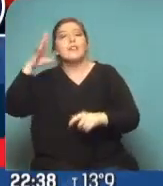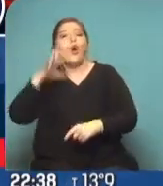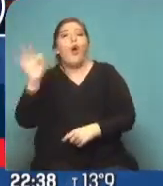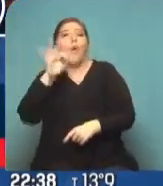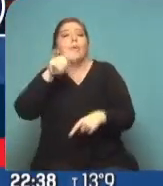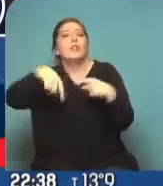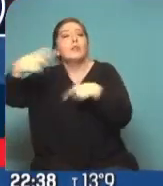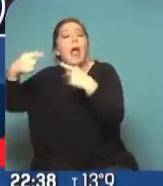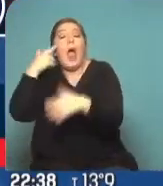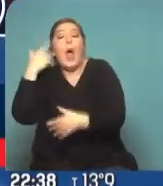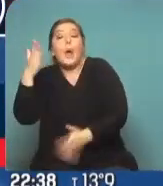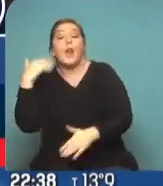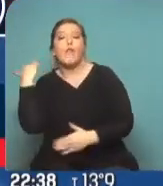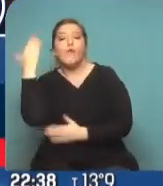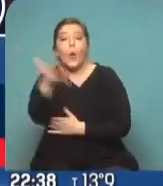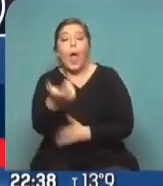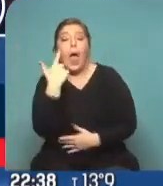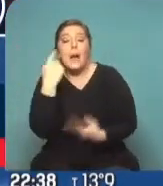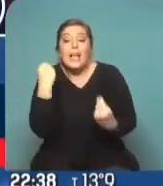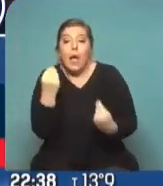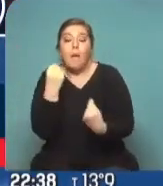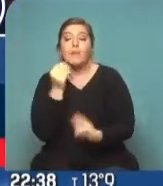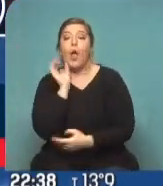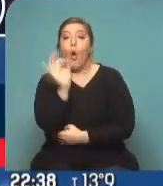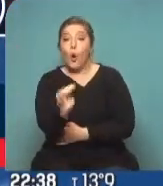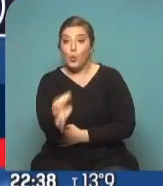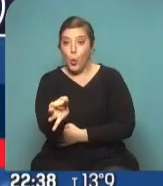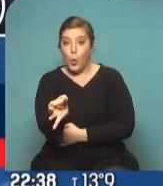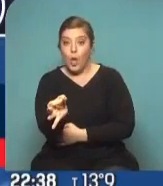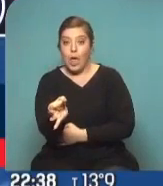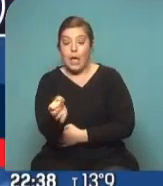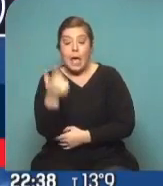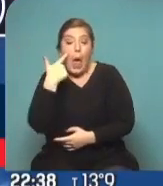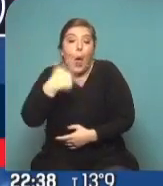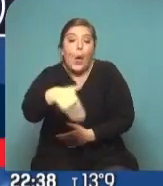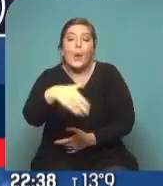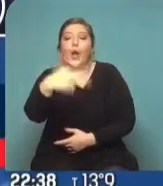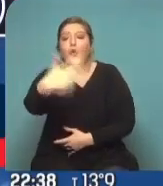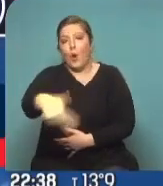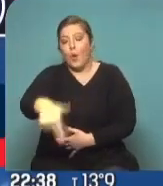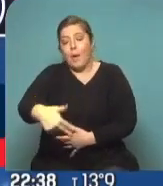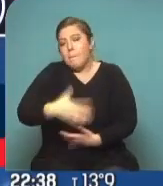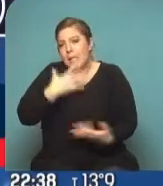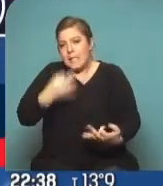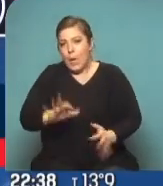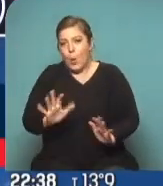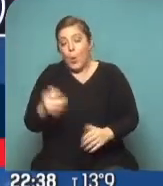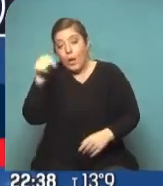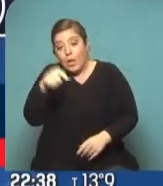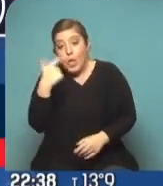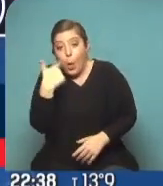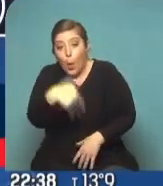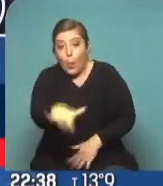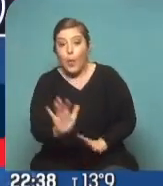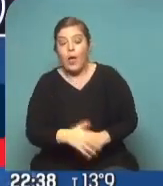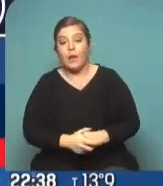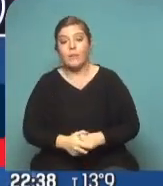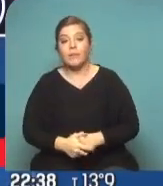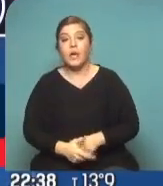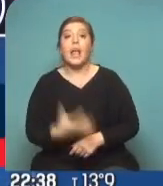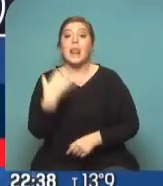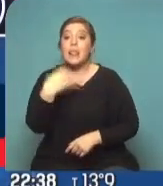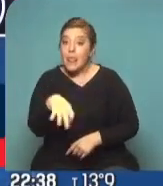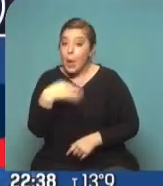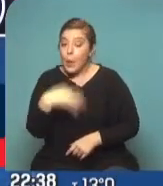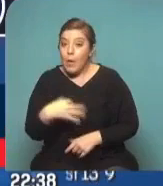futuro. Vamos a ver qué pasa en octubre y posiblemente que pase en noviembre. Creo que, esto es lo que vamos a ver. Tenemos que recorrer un